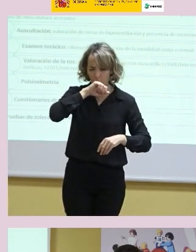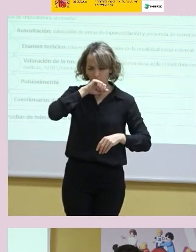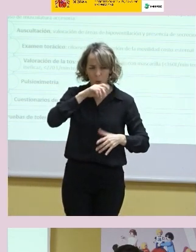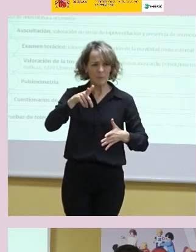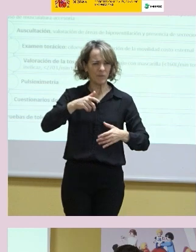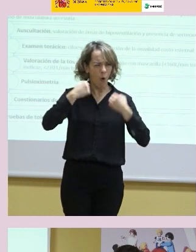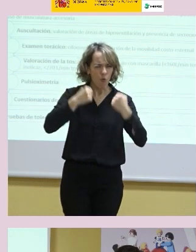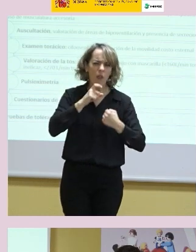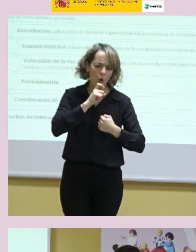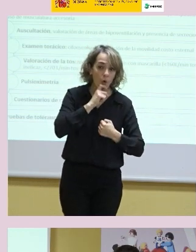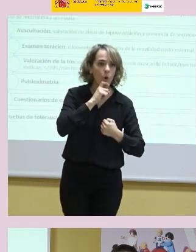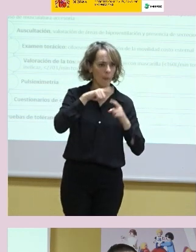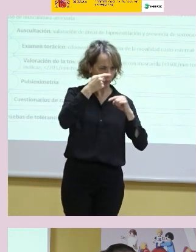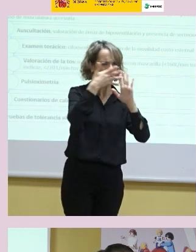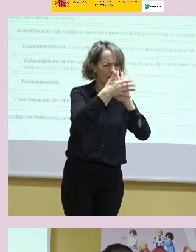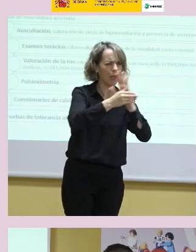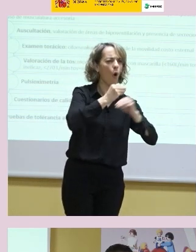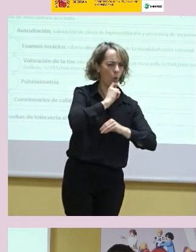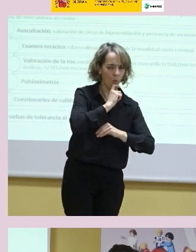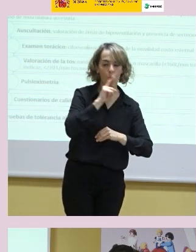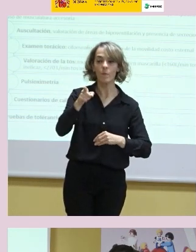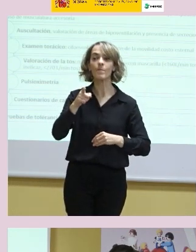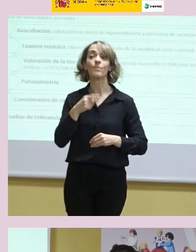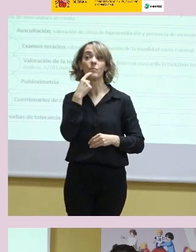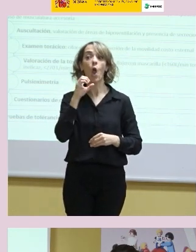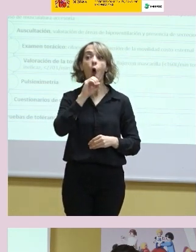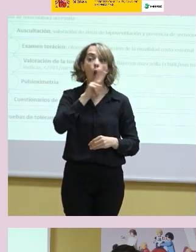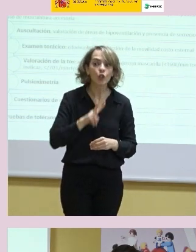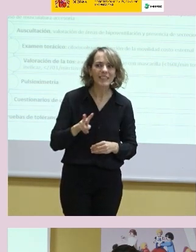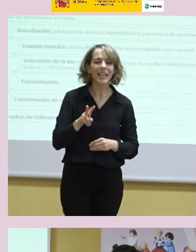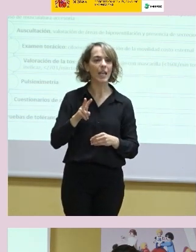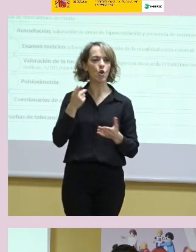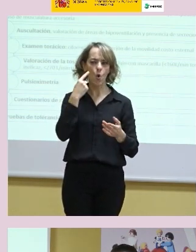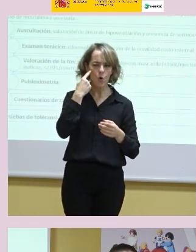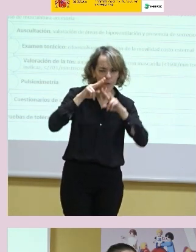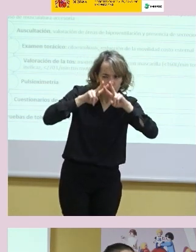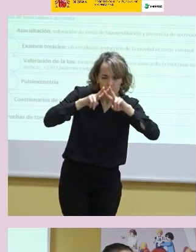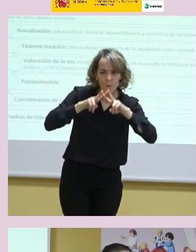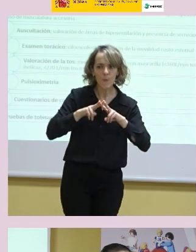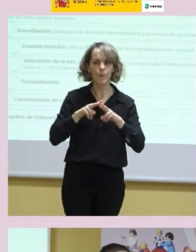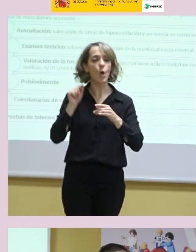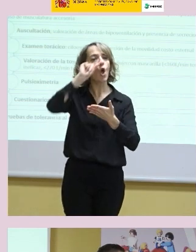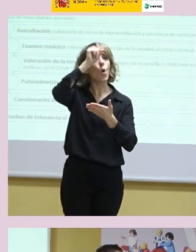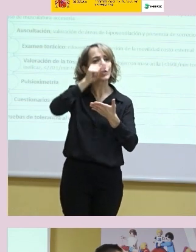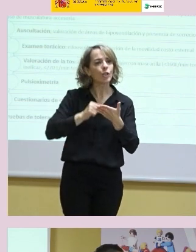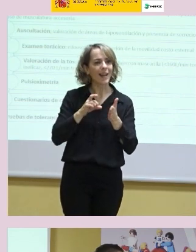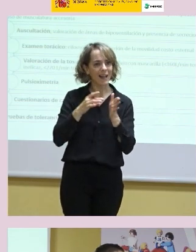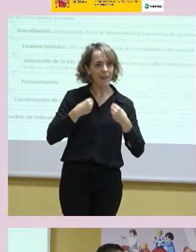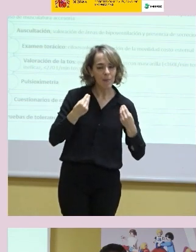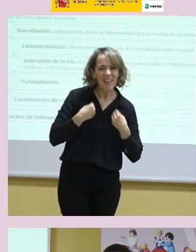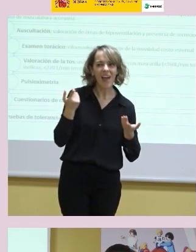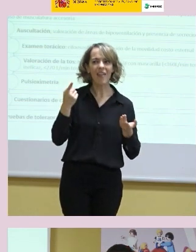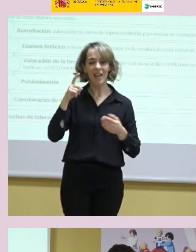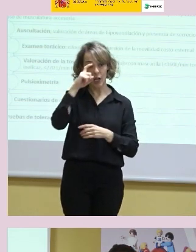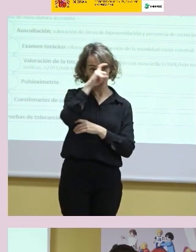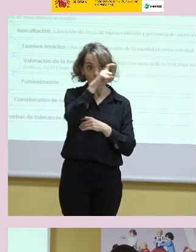poquillo cómo se realiza esto. Valoramos la saturación de oxígeno, pasamos cuestionarios de calidad de vida y también pruebas de tolerancia al ejercicio